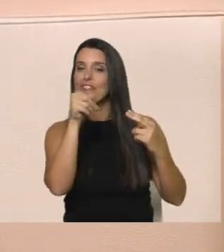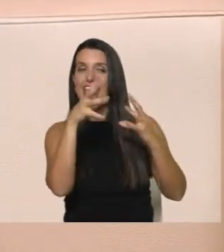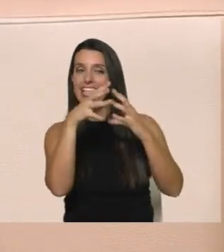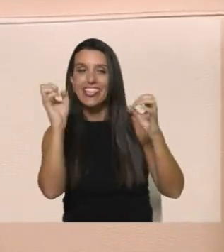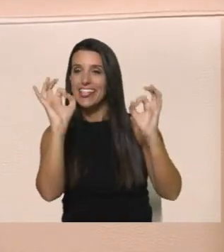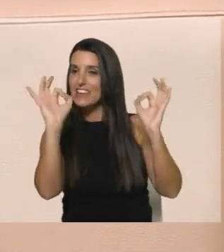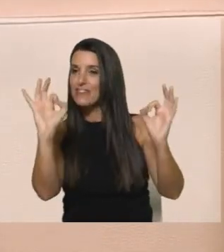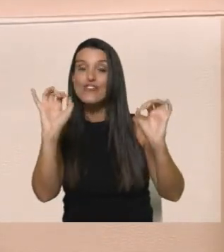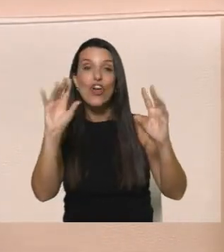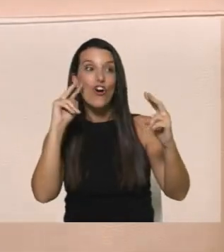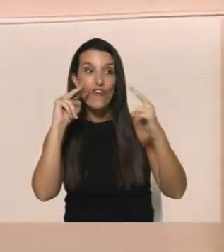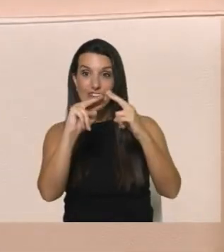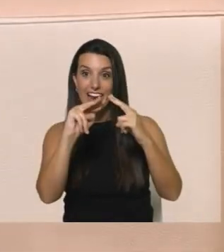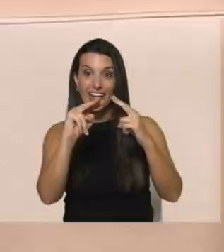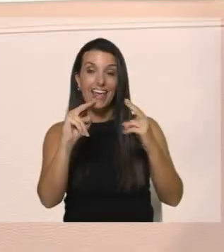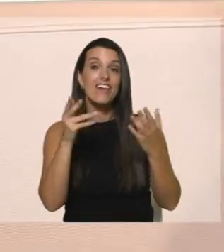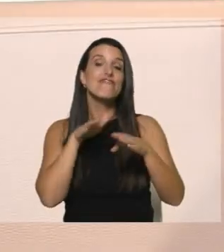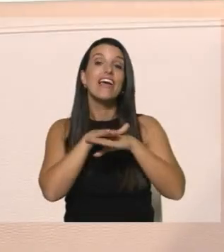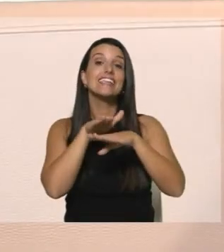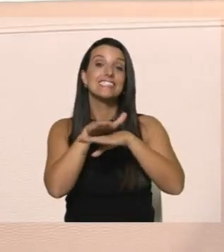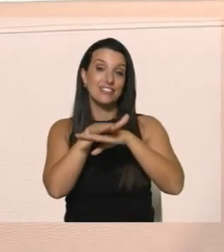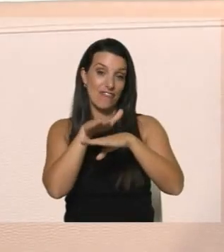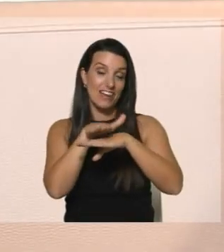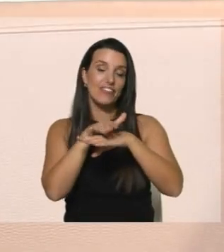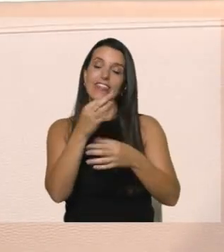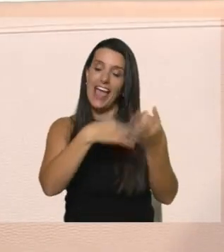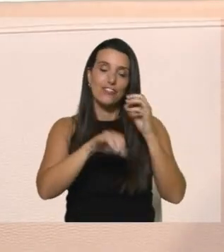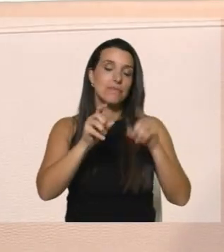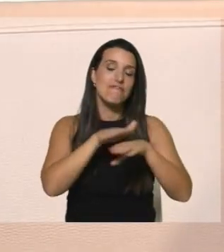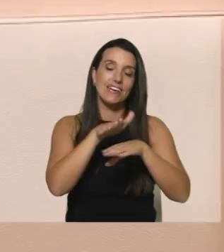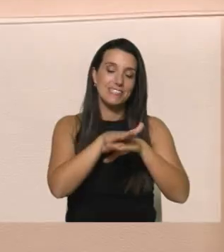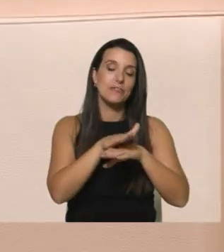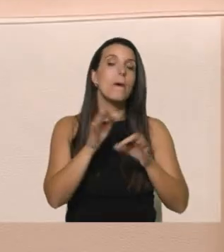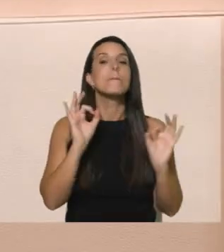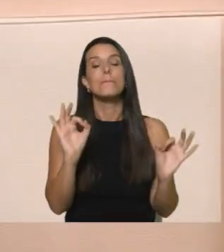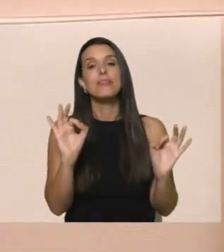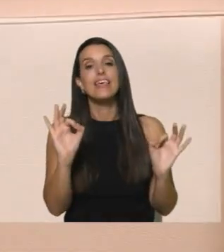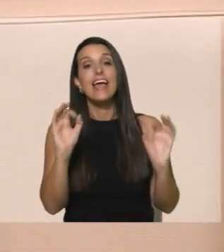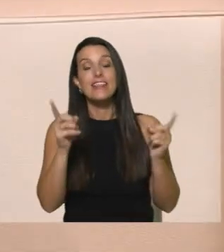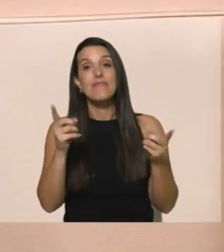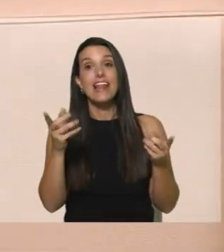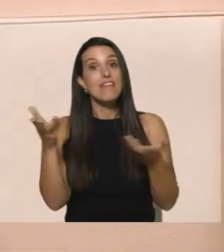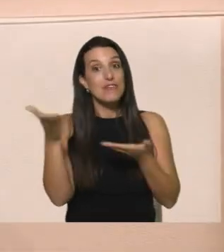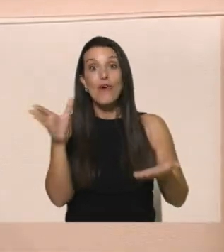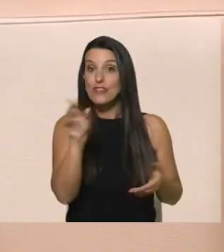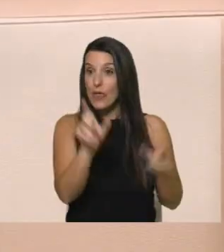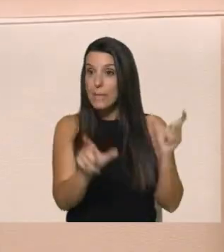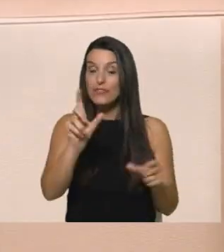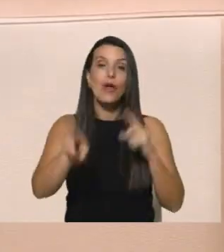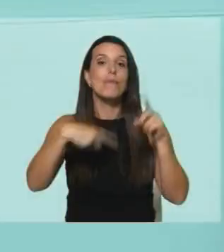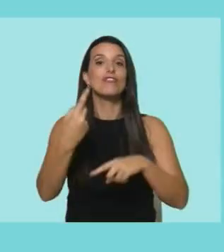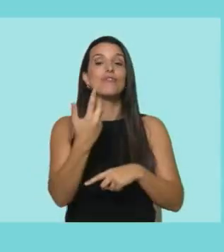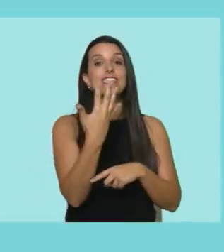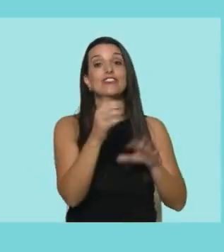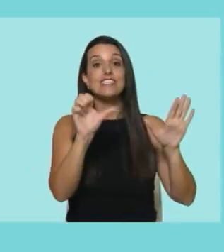muchas veces. Realmente bueno, qué bueno. Es para felicitarlos, más allá de la obra de teatro en particular. Gracias. Hay que invitar a todos los televidentes el próximo 5 y 6 de